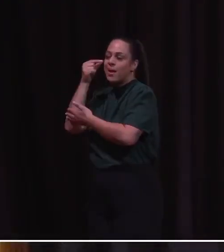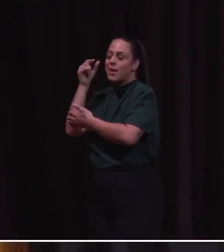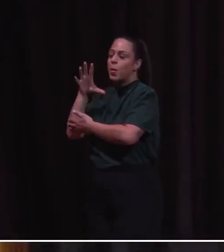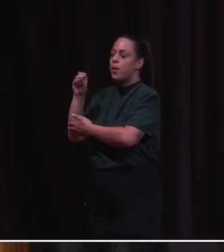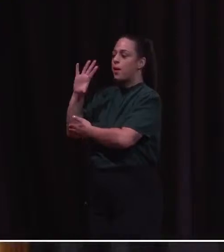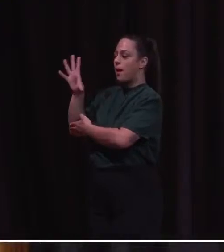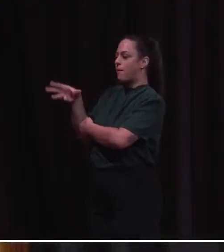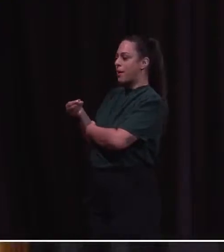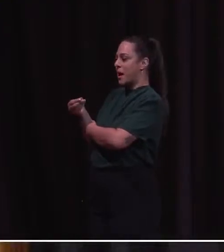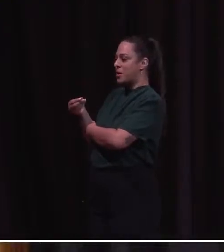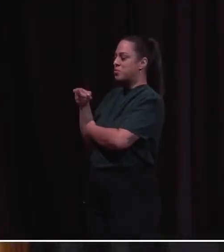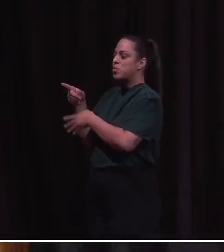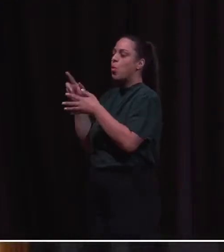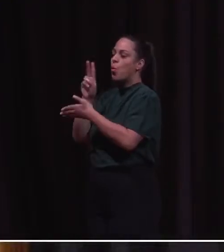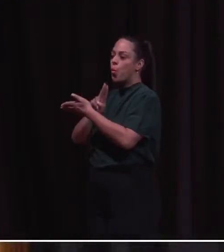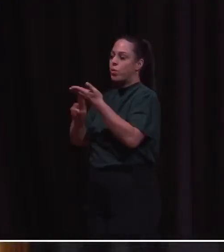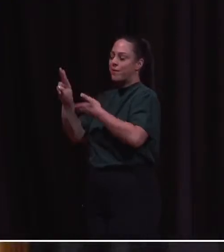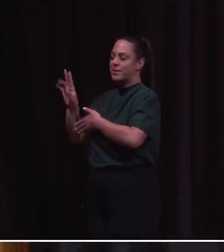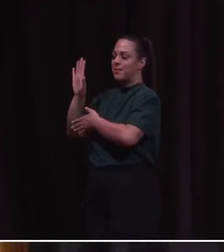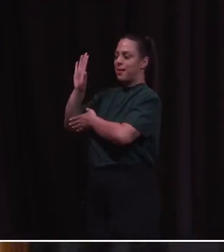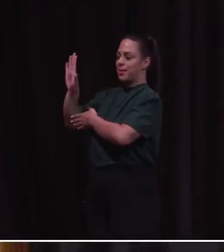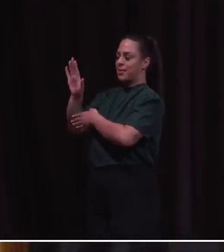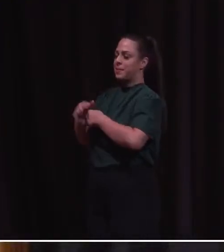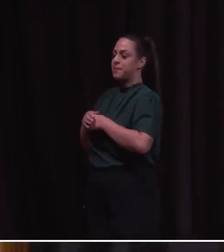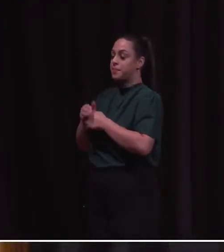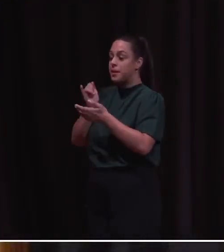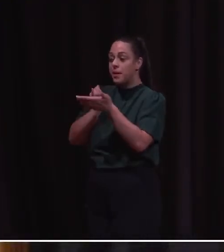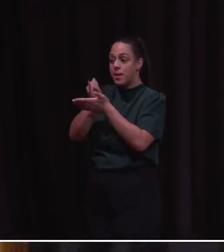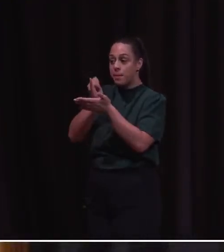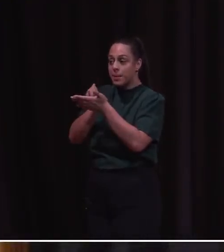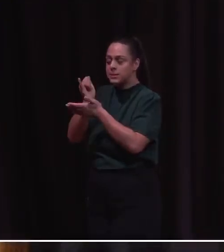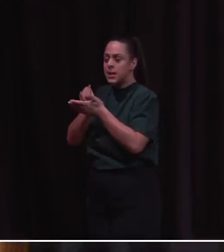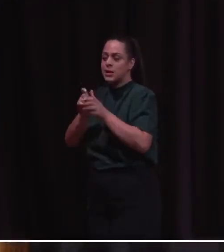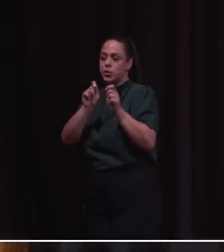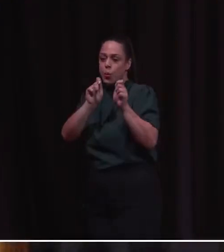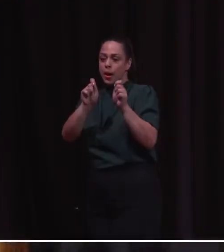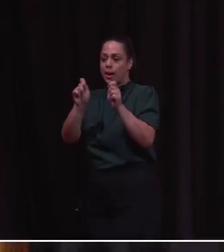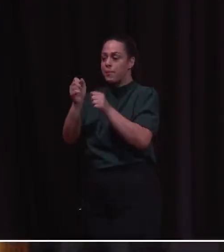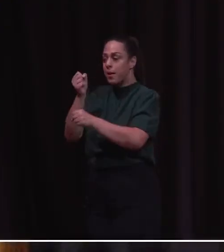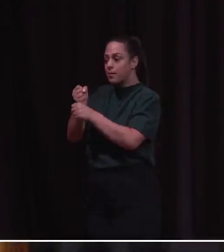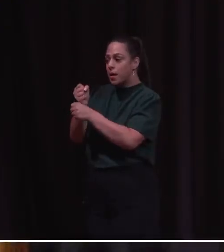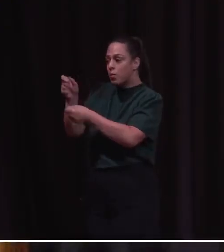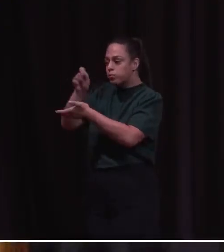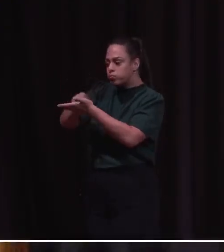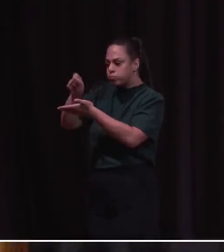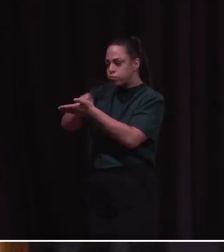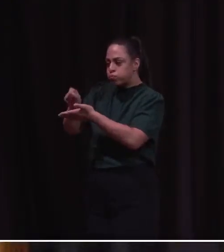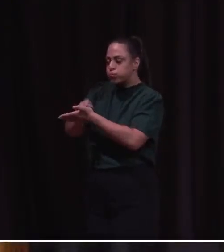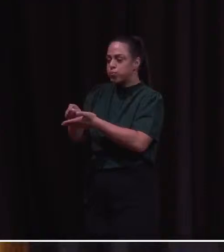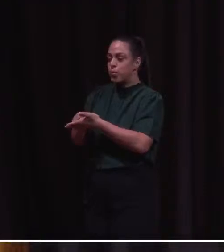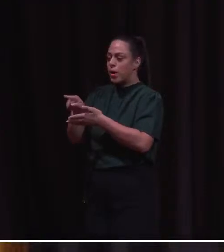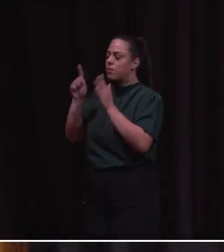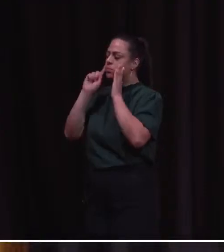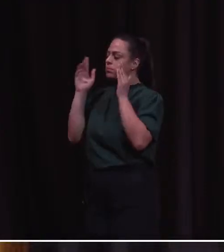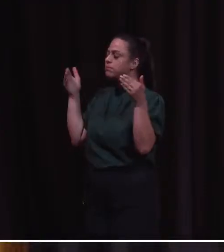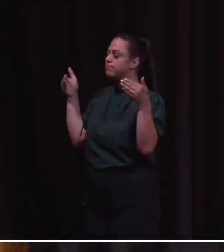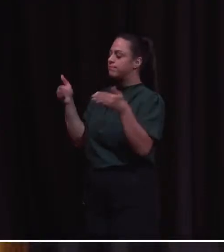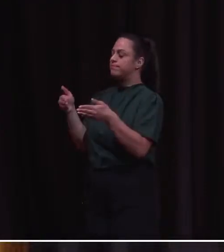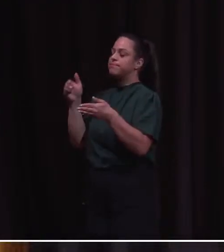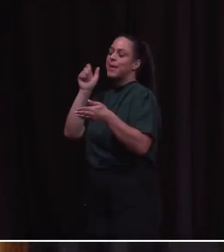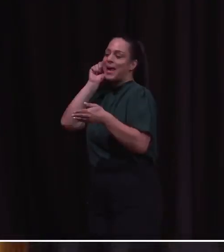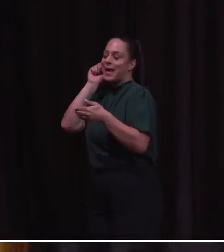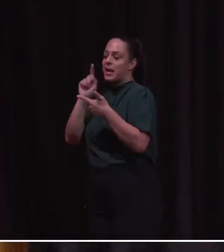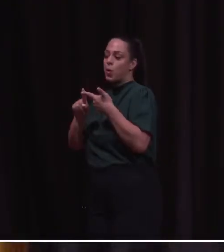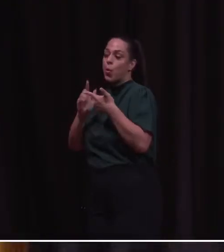de Stony Brook. En su investigación académica y obra escrita, Oyèrónkẹ se centra en el género, la raza,